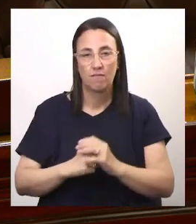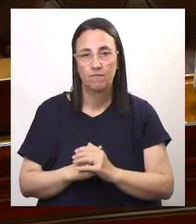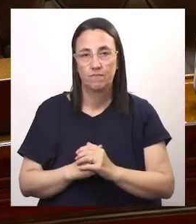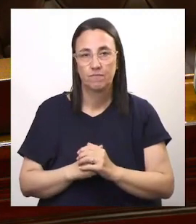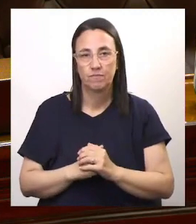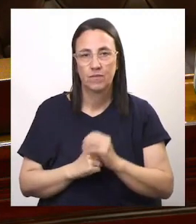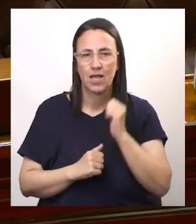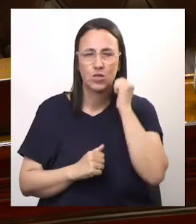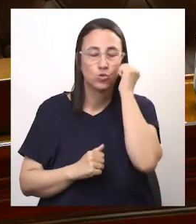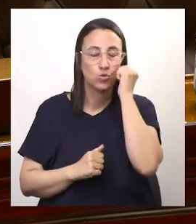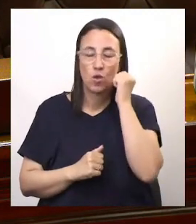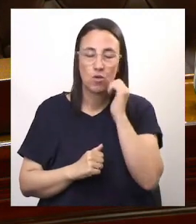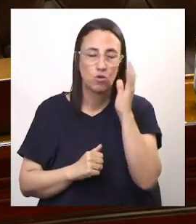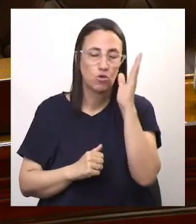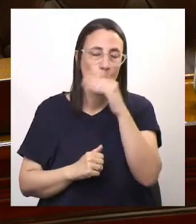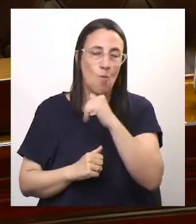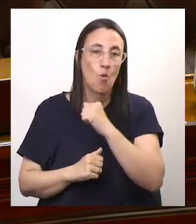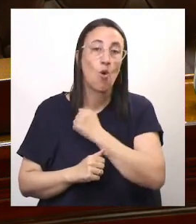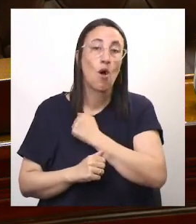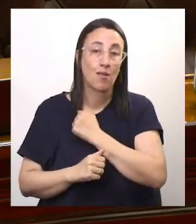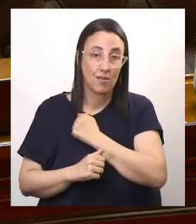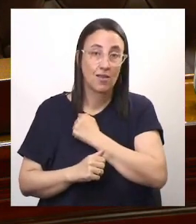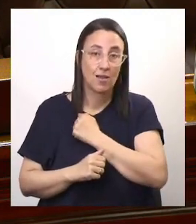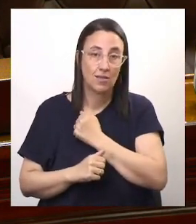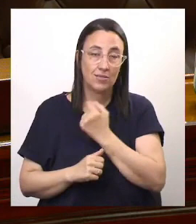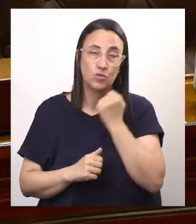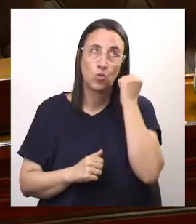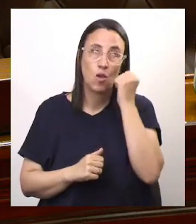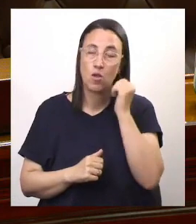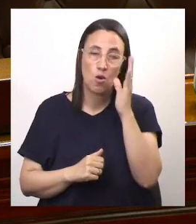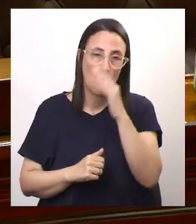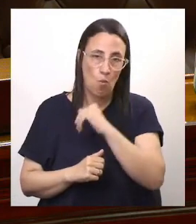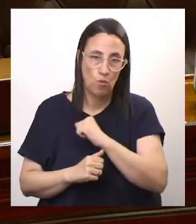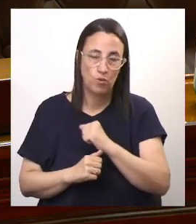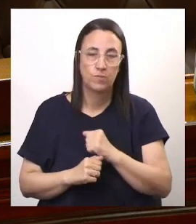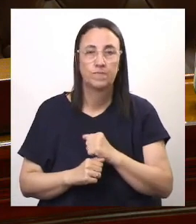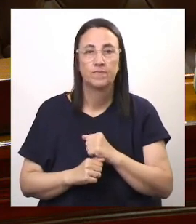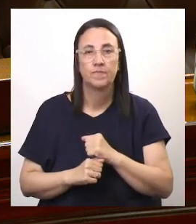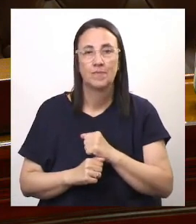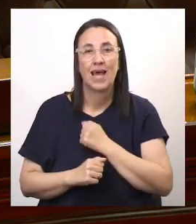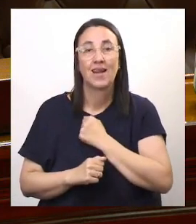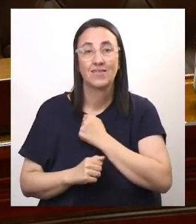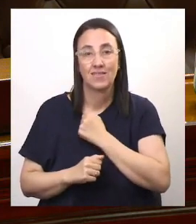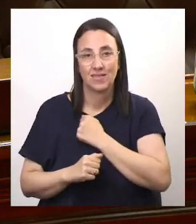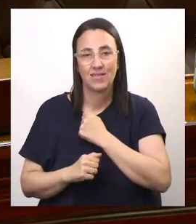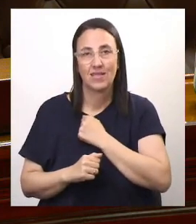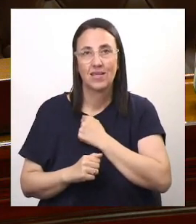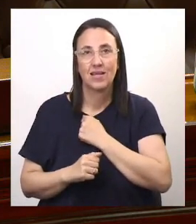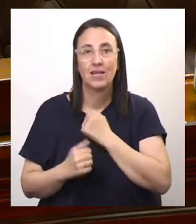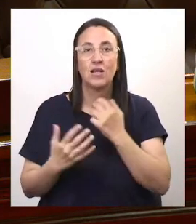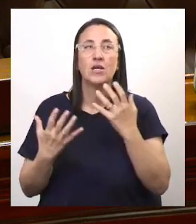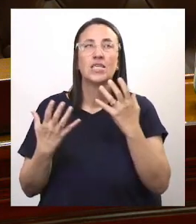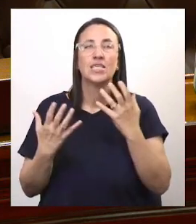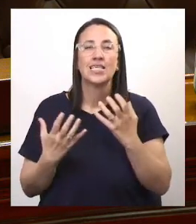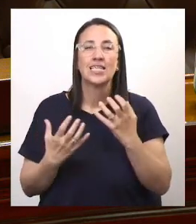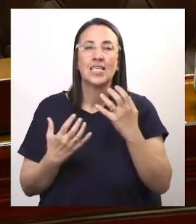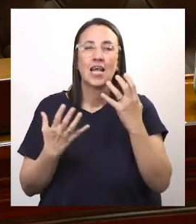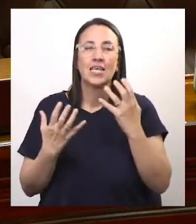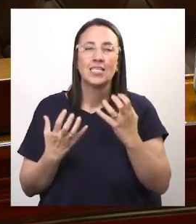el sueño incumplido de José Artigas, la aspiración